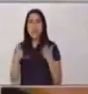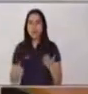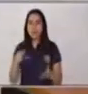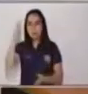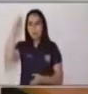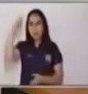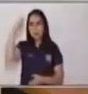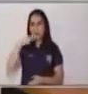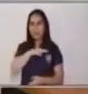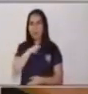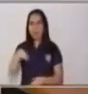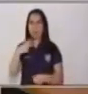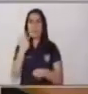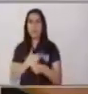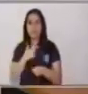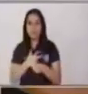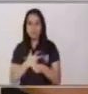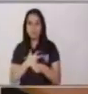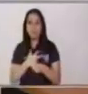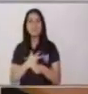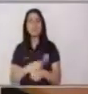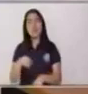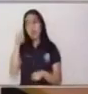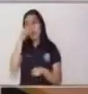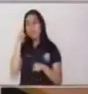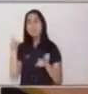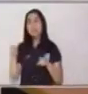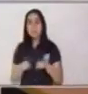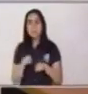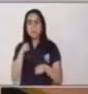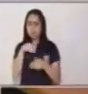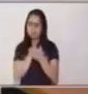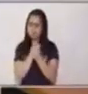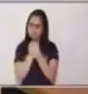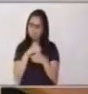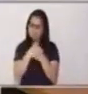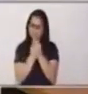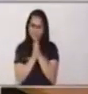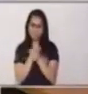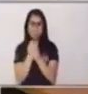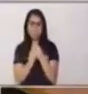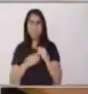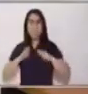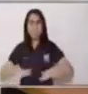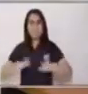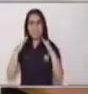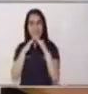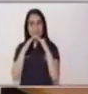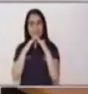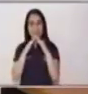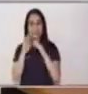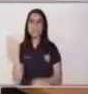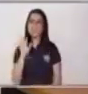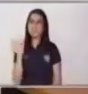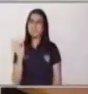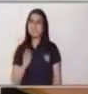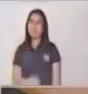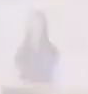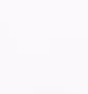te recordamos, lávate constantemente las manos con agua y jabón. Quédate en casa. Hasta pronto.